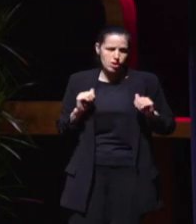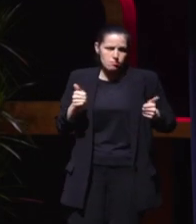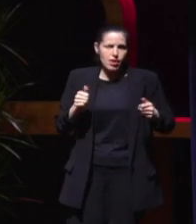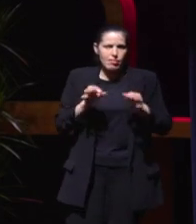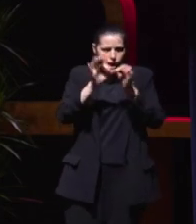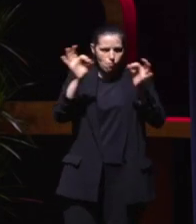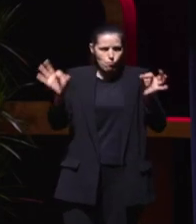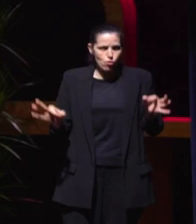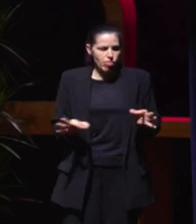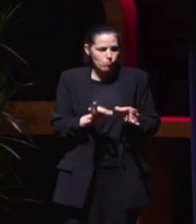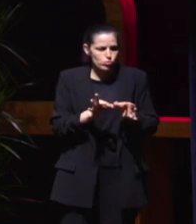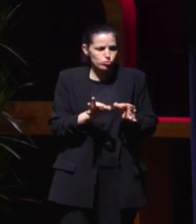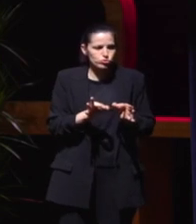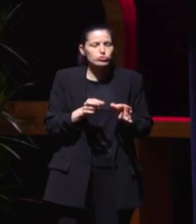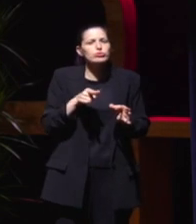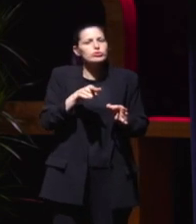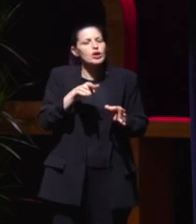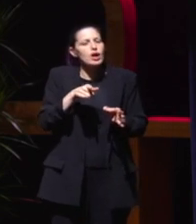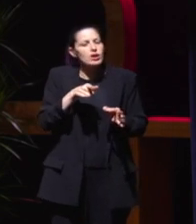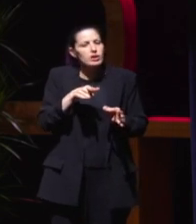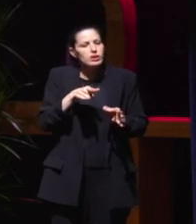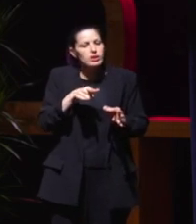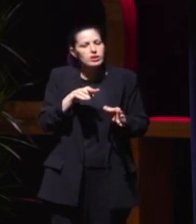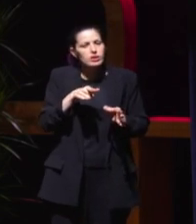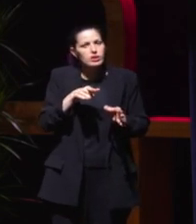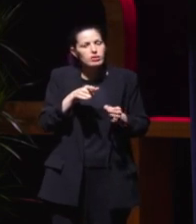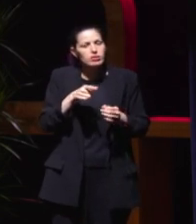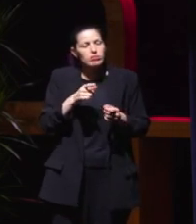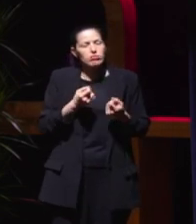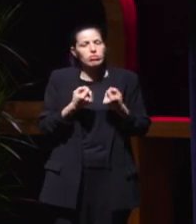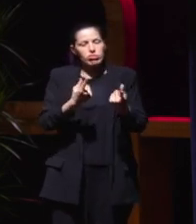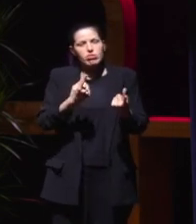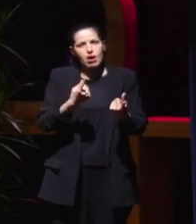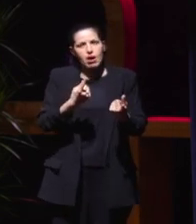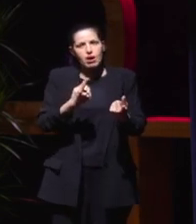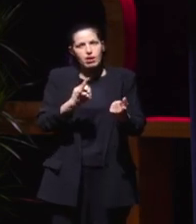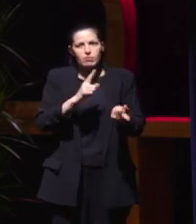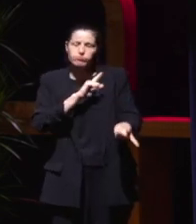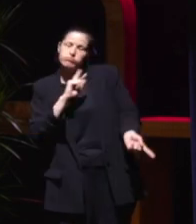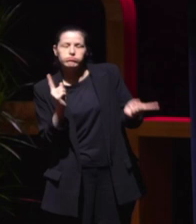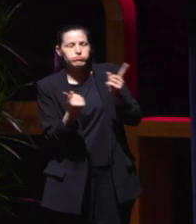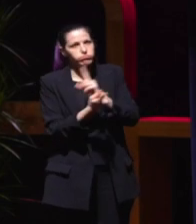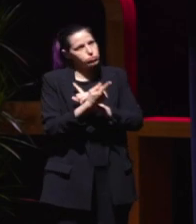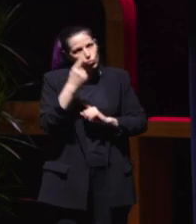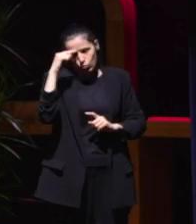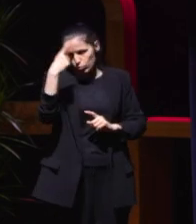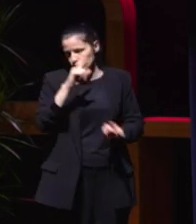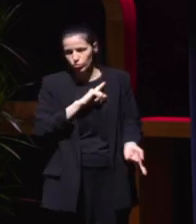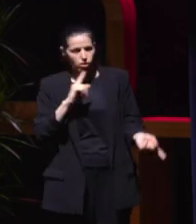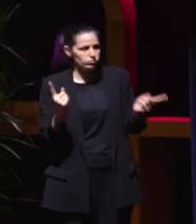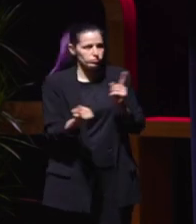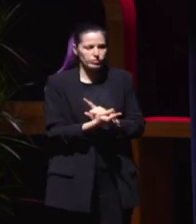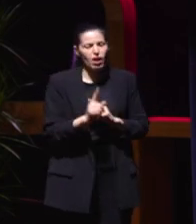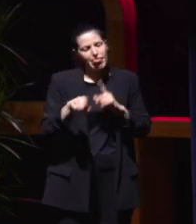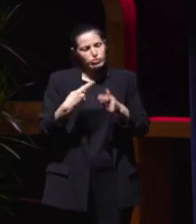podemos le pegó un revolcón a la cultura tremenda luego son unos pesados pero cuando